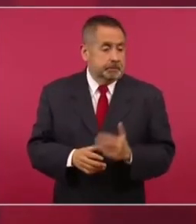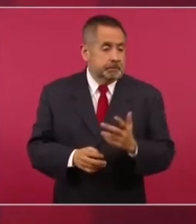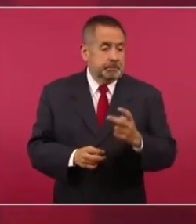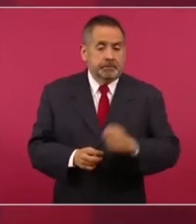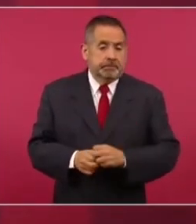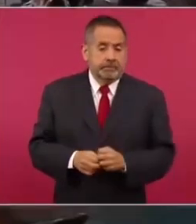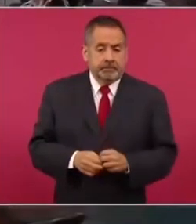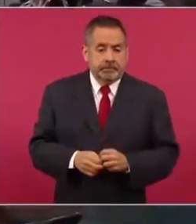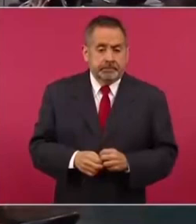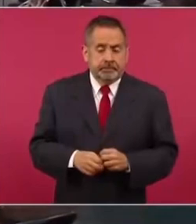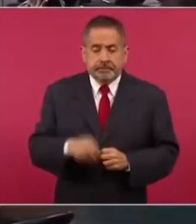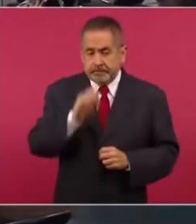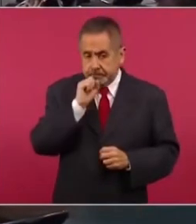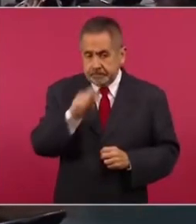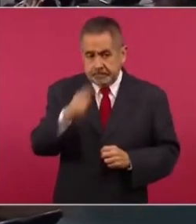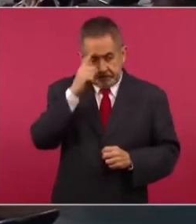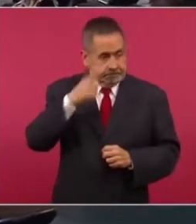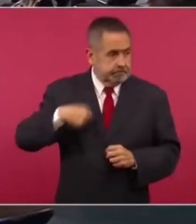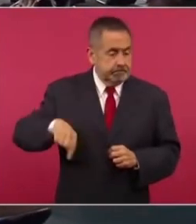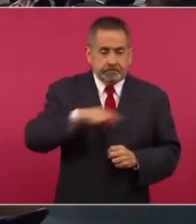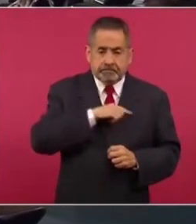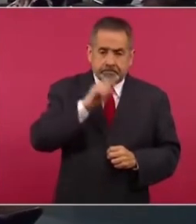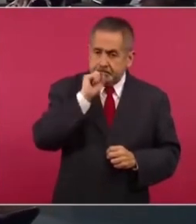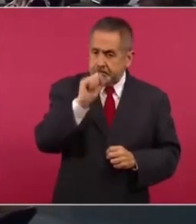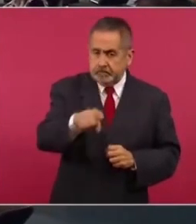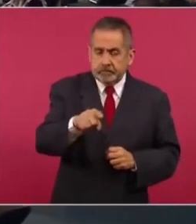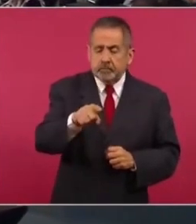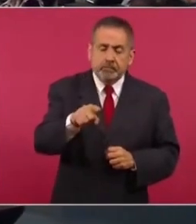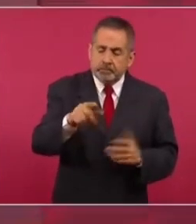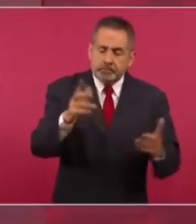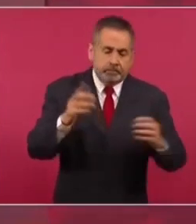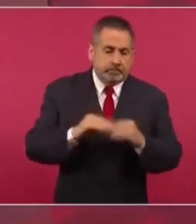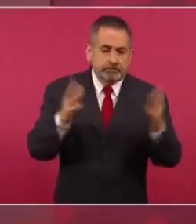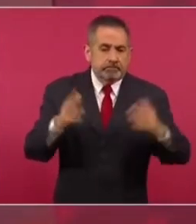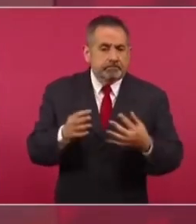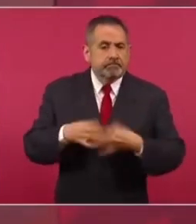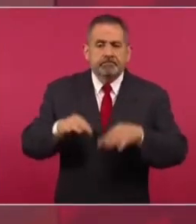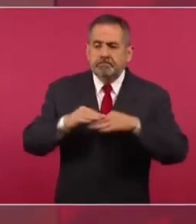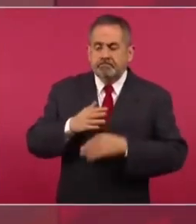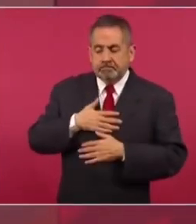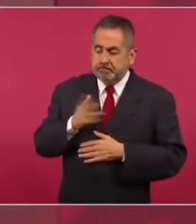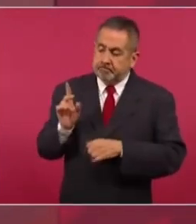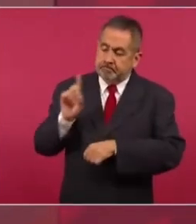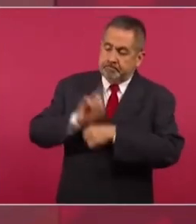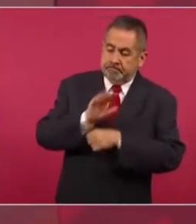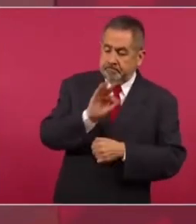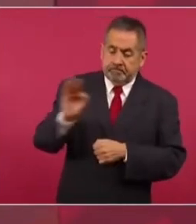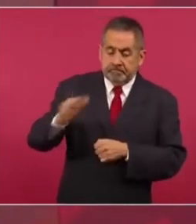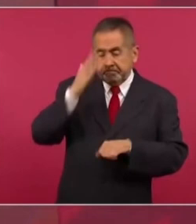ellos y también para nosotros, desde luego, es muy importante esta fecha.